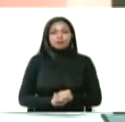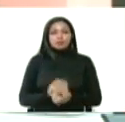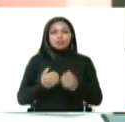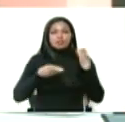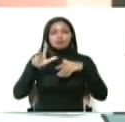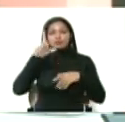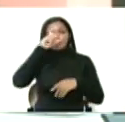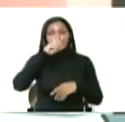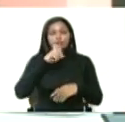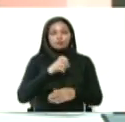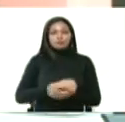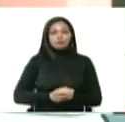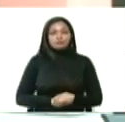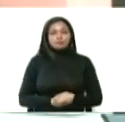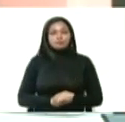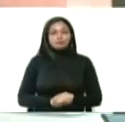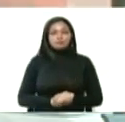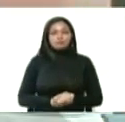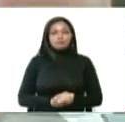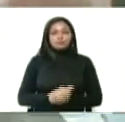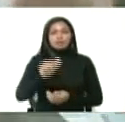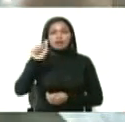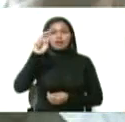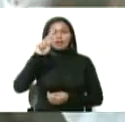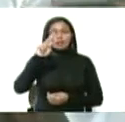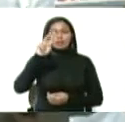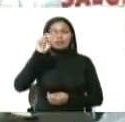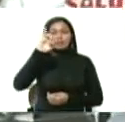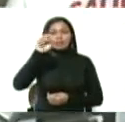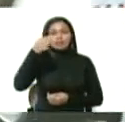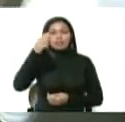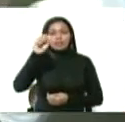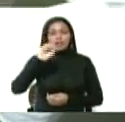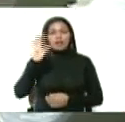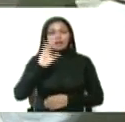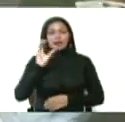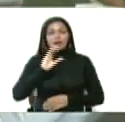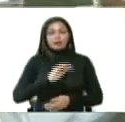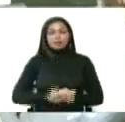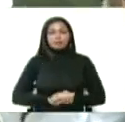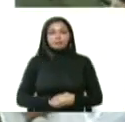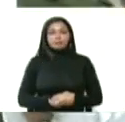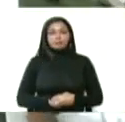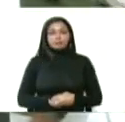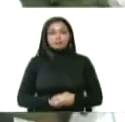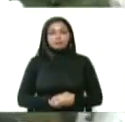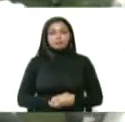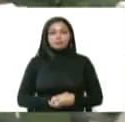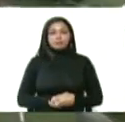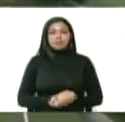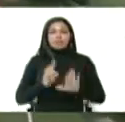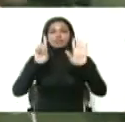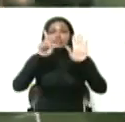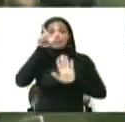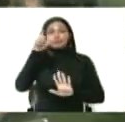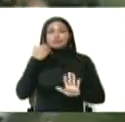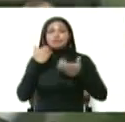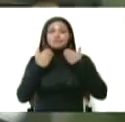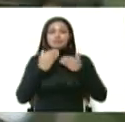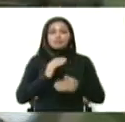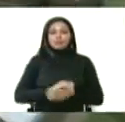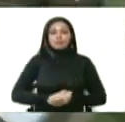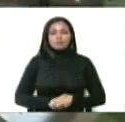años, Artigas, parroquia San Juan, Caracas. El sexto caso de hoy es